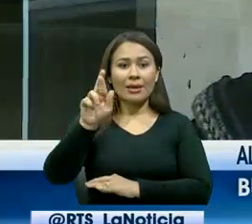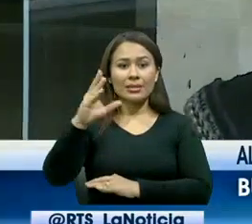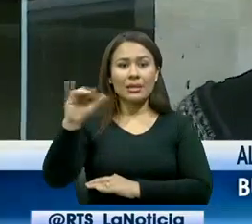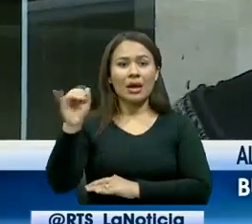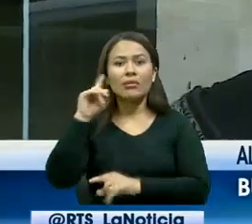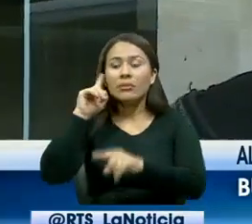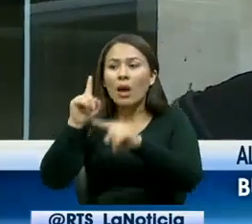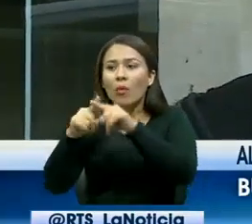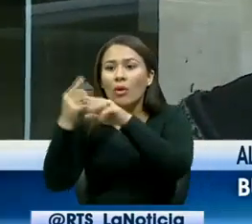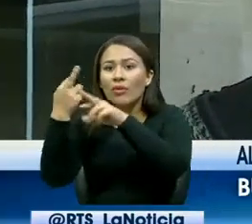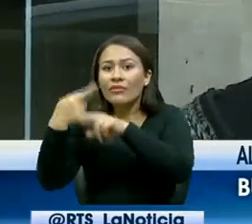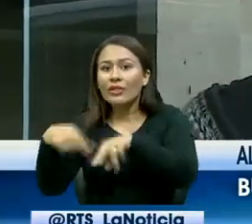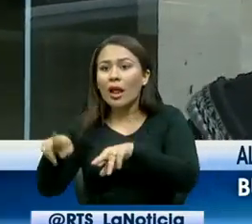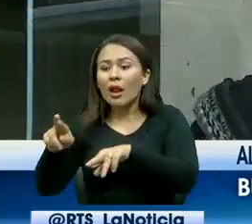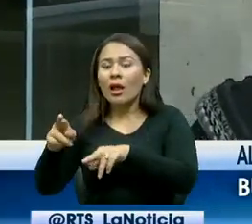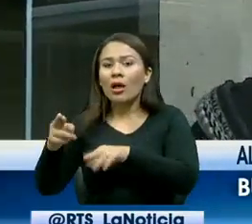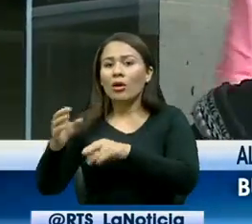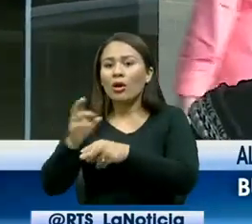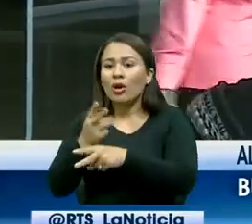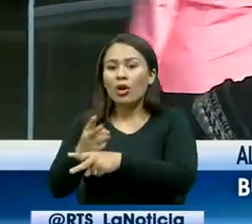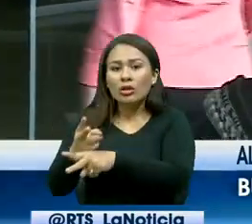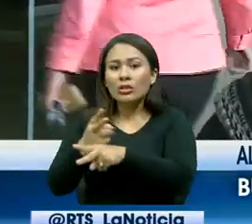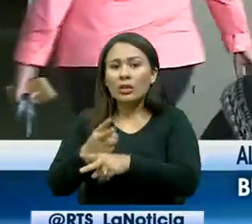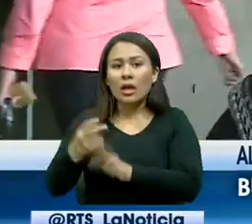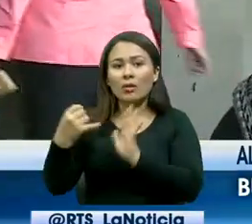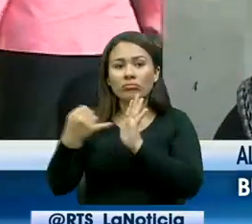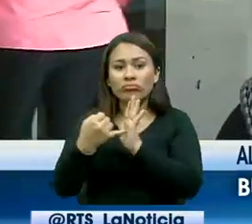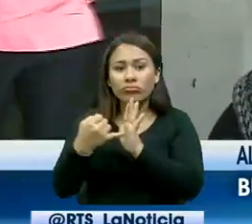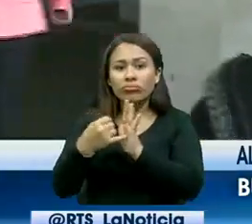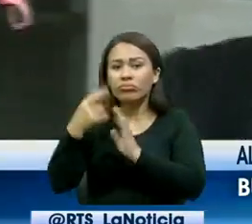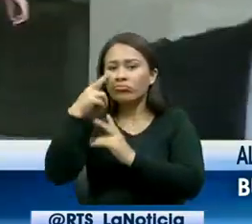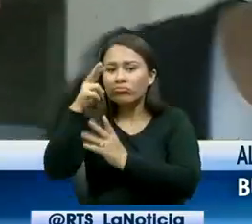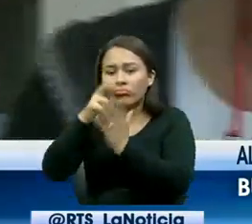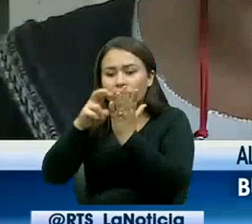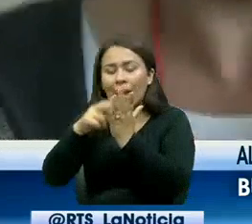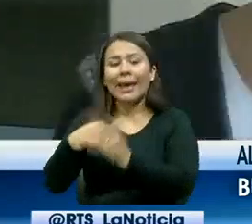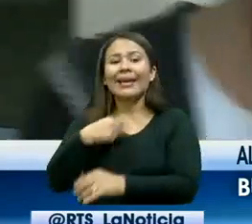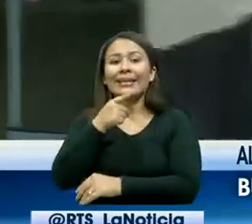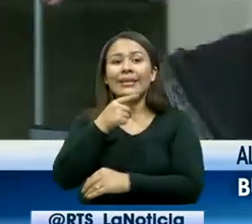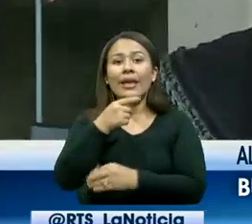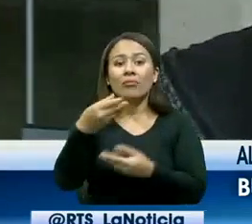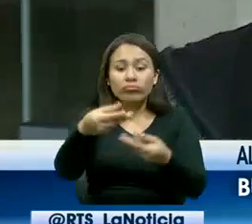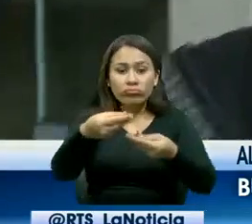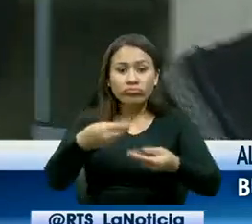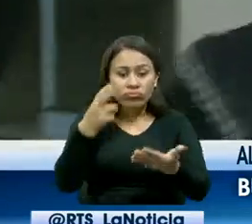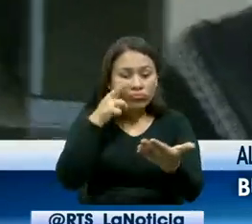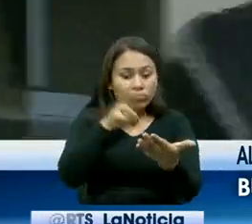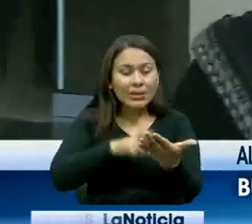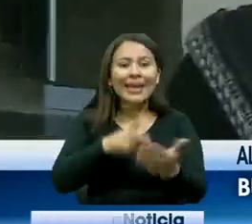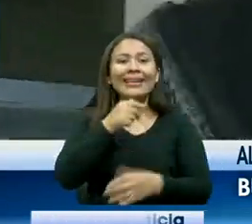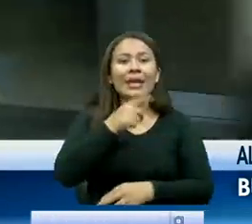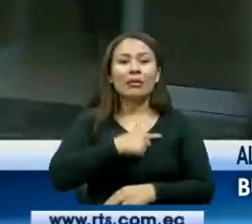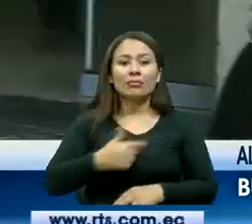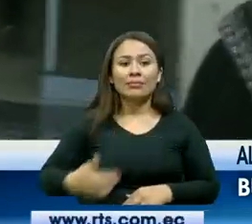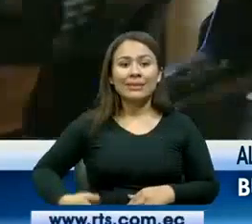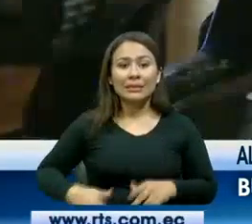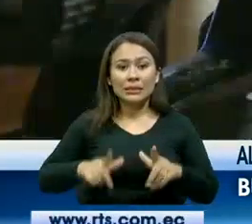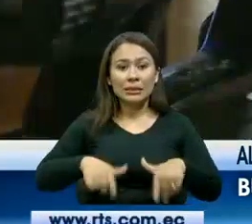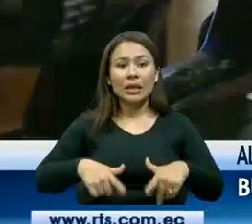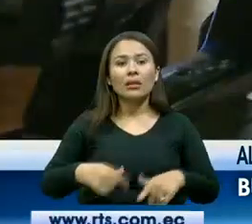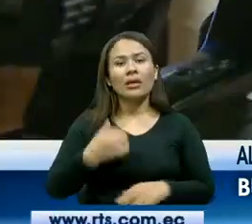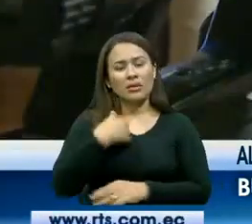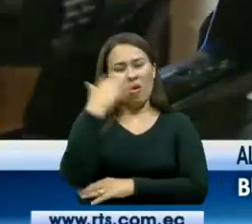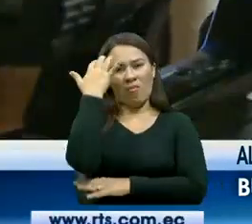las que ha llegado el Consejo Tributario, que obviamente tendrán que pasar a revisión del presidente. Pero alertamos que ahí sí hay temas que nos preocupan en el